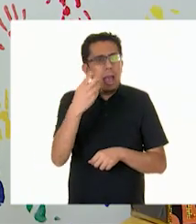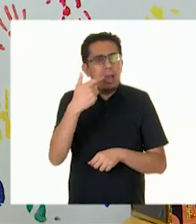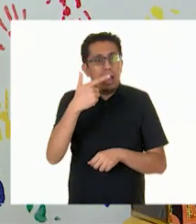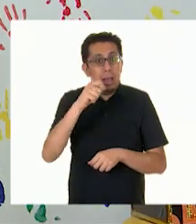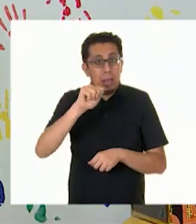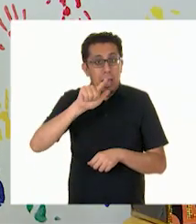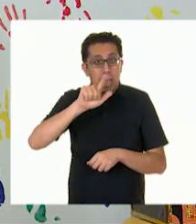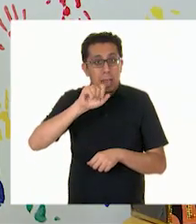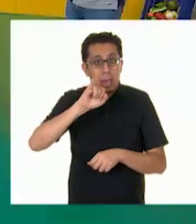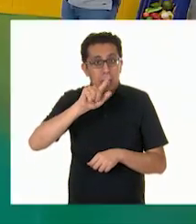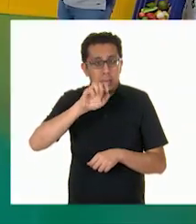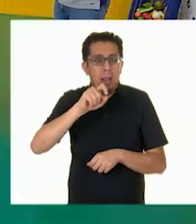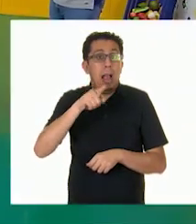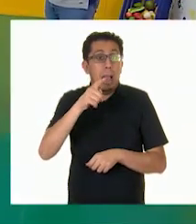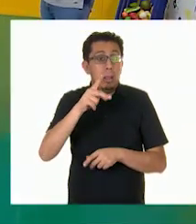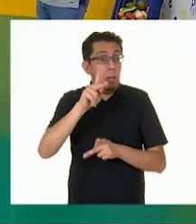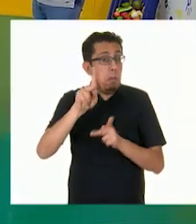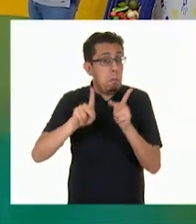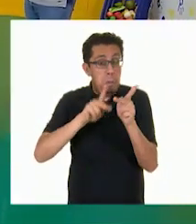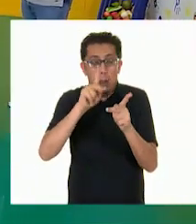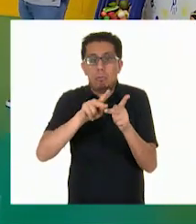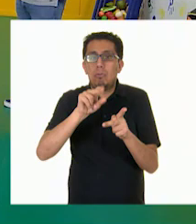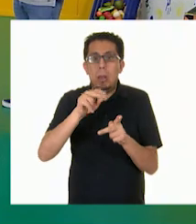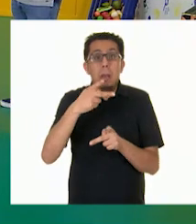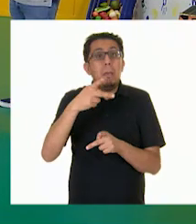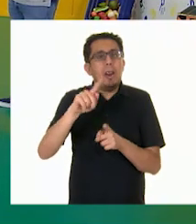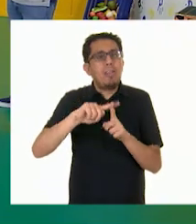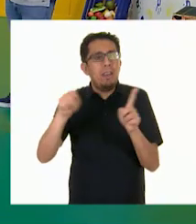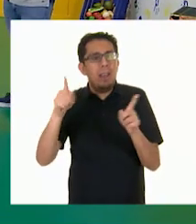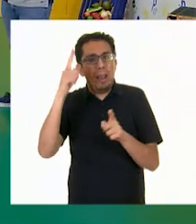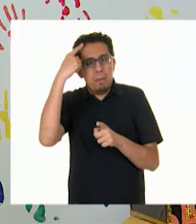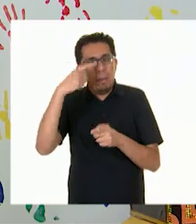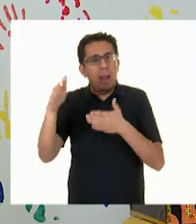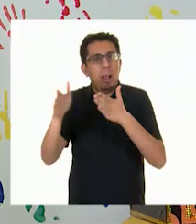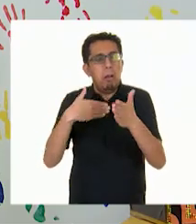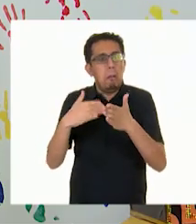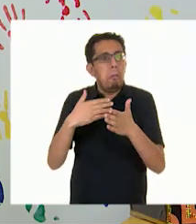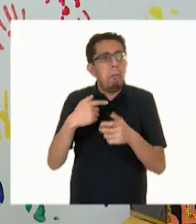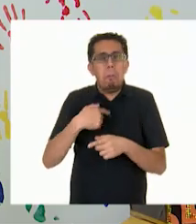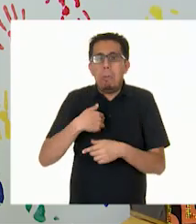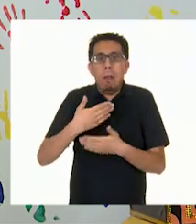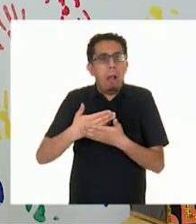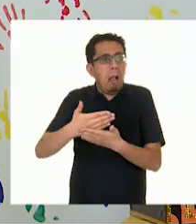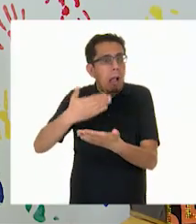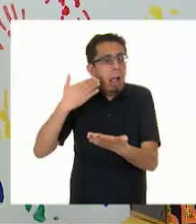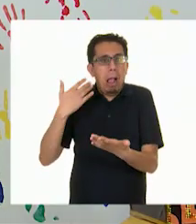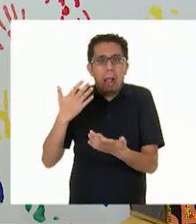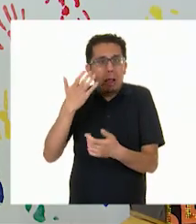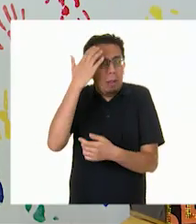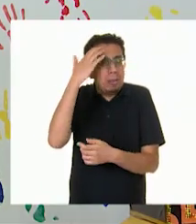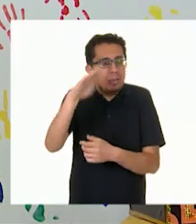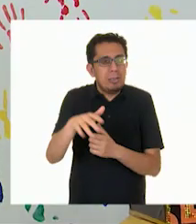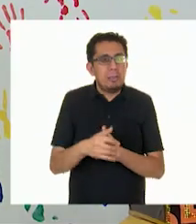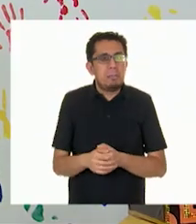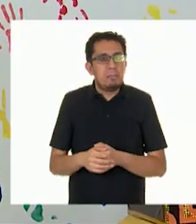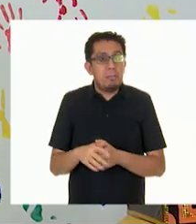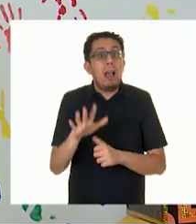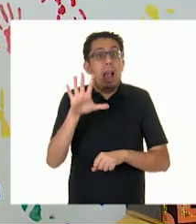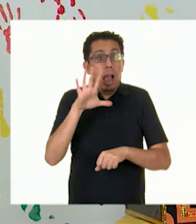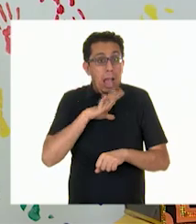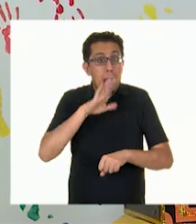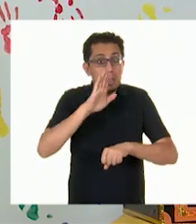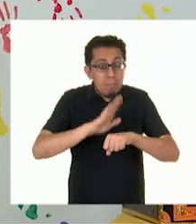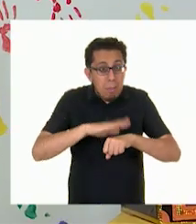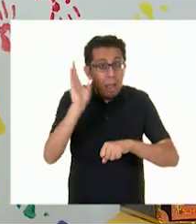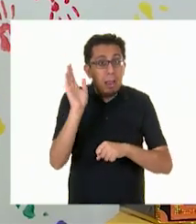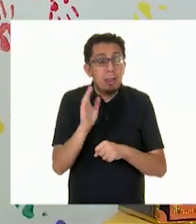una medición exacta. Pero, por ejemplo, ese de cocina difícilmente lo vemos. Claro. Pero hay más todavía.